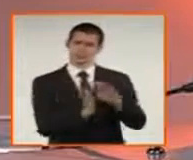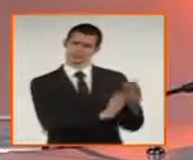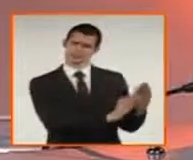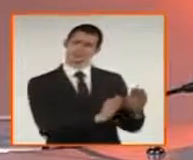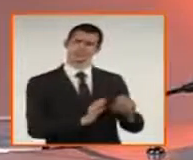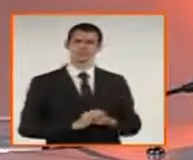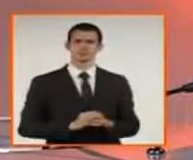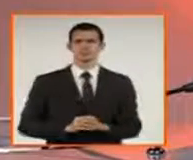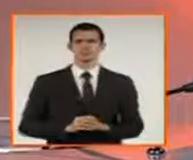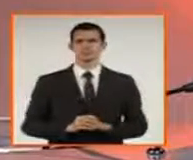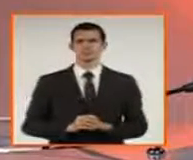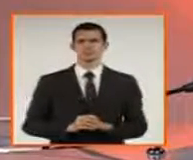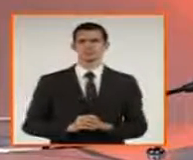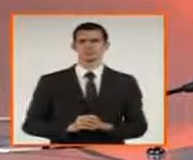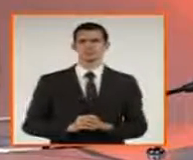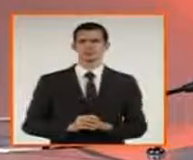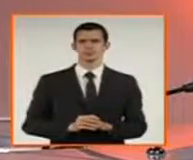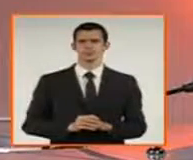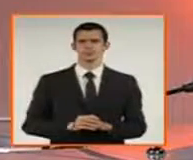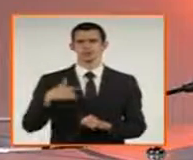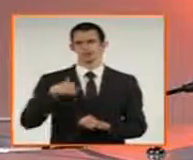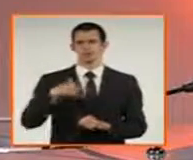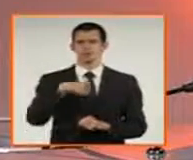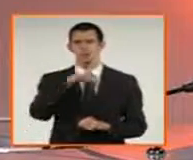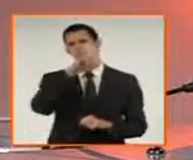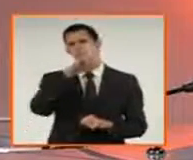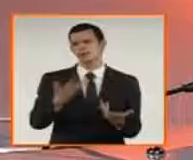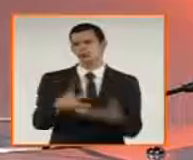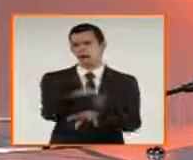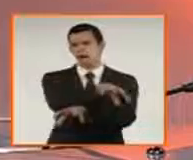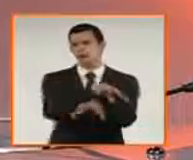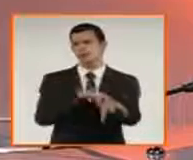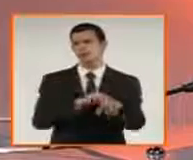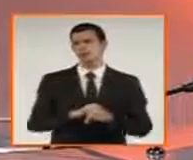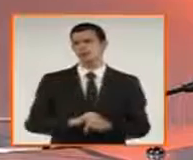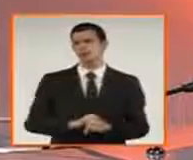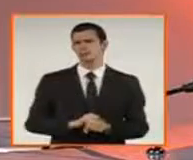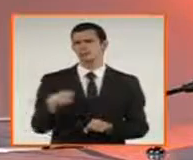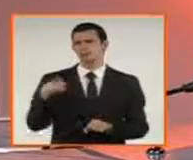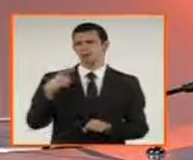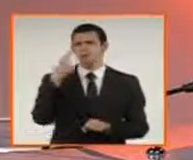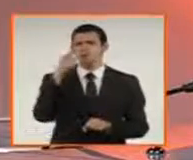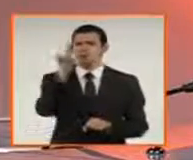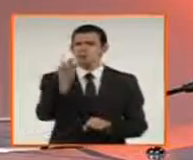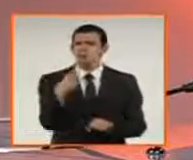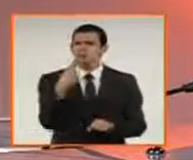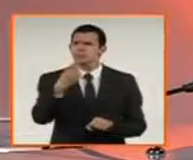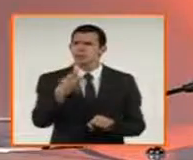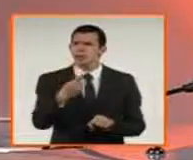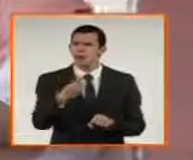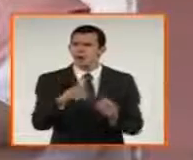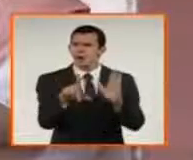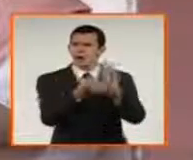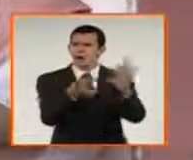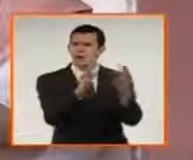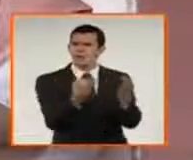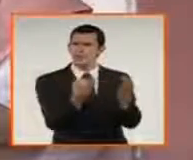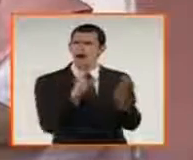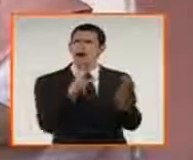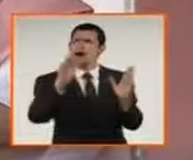oí a alguien que decía, recoge hasta el derecho de las mascotas. Sí. En caso de divorcio